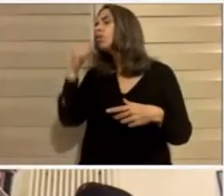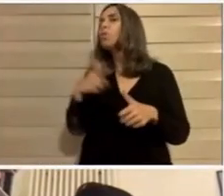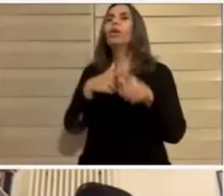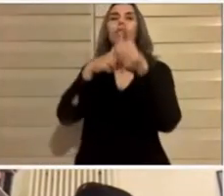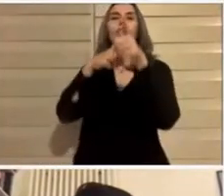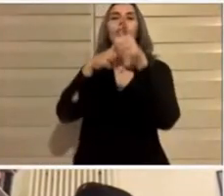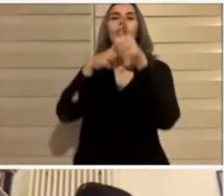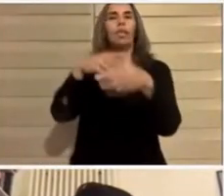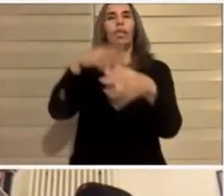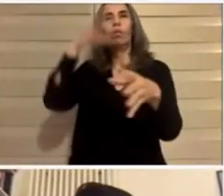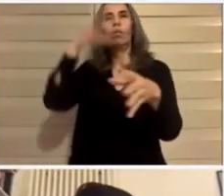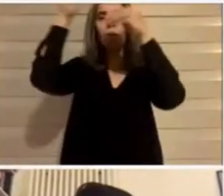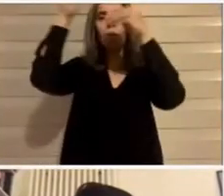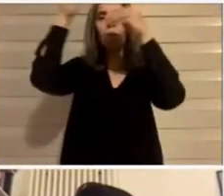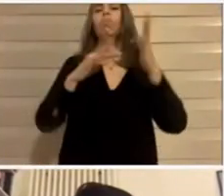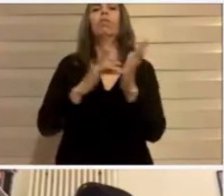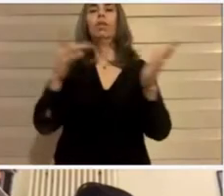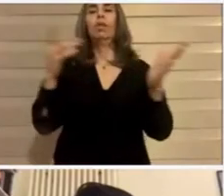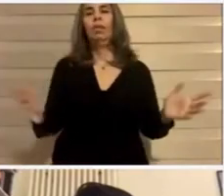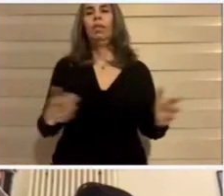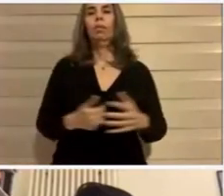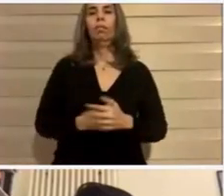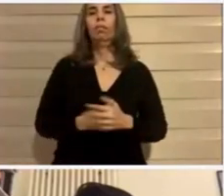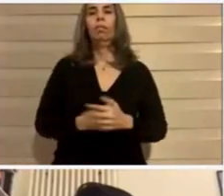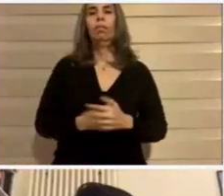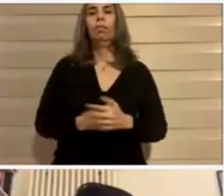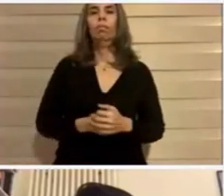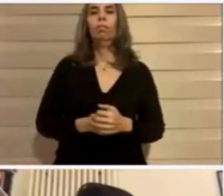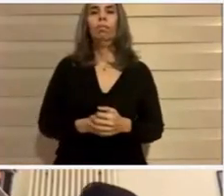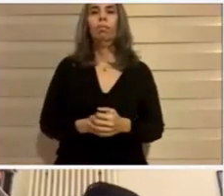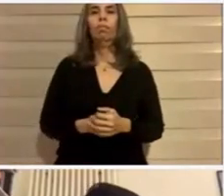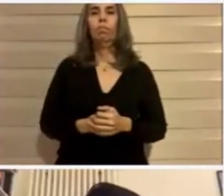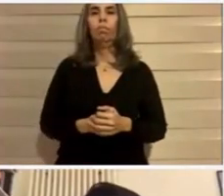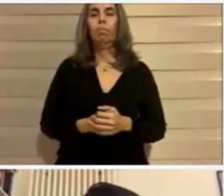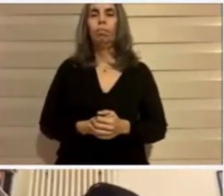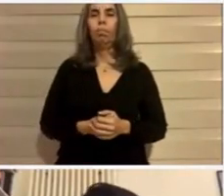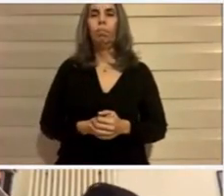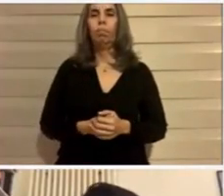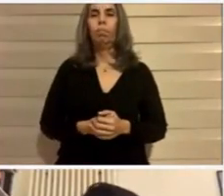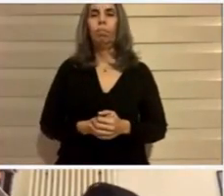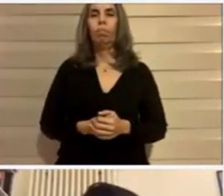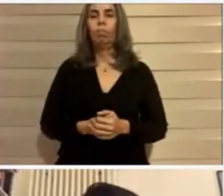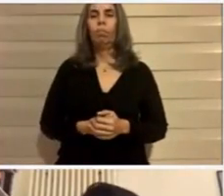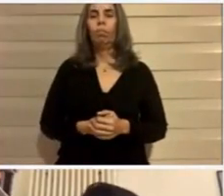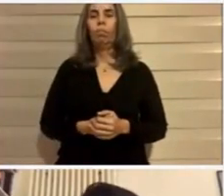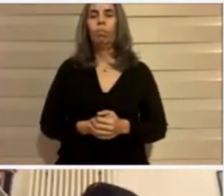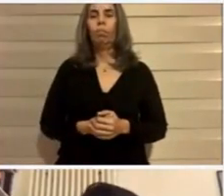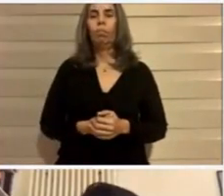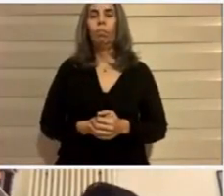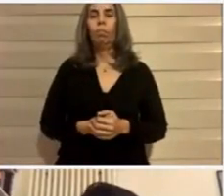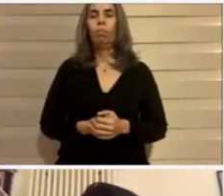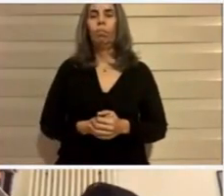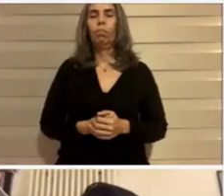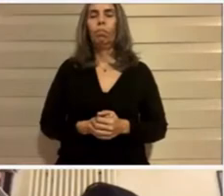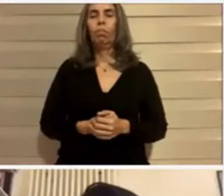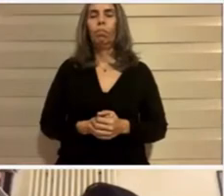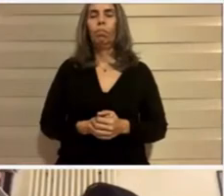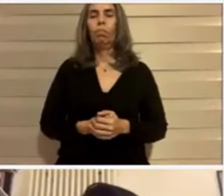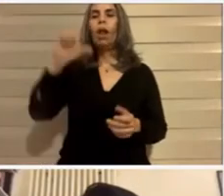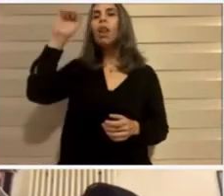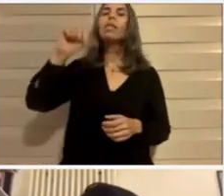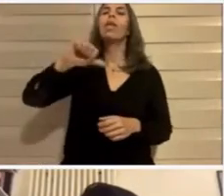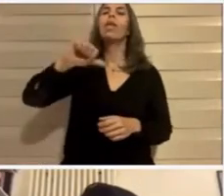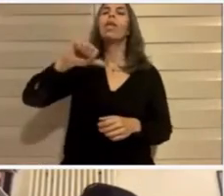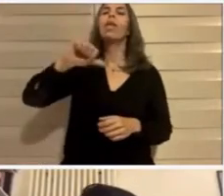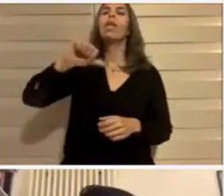Muchísimas gracias. Tengo una pregunta más para Linda Bruchurt. ¿Cómo hacer para que el internet, el análisis